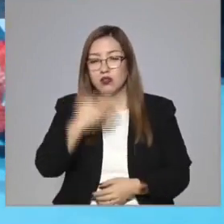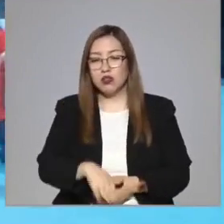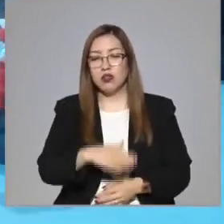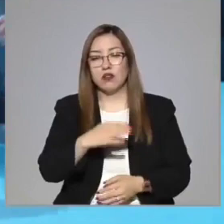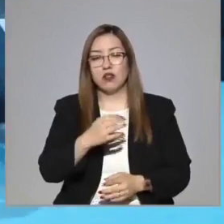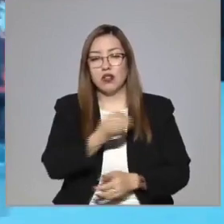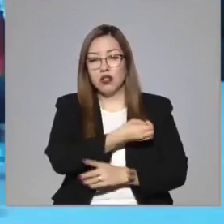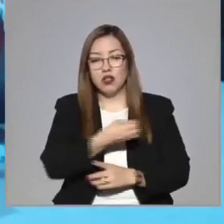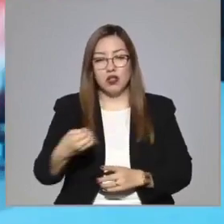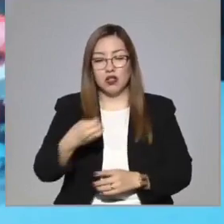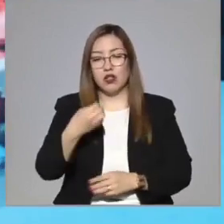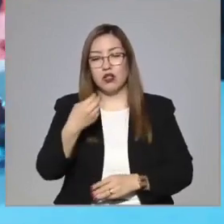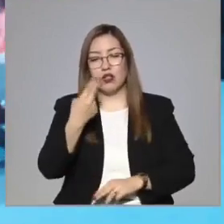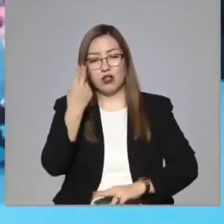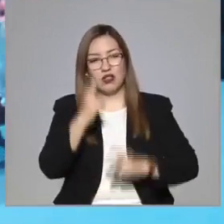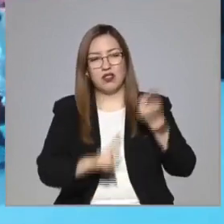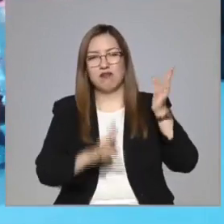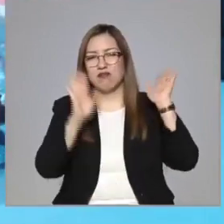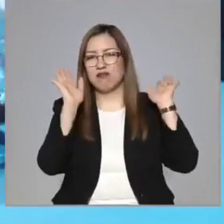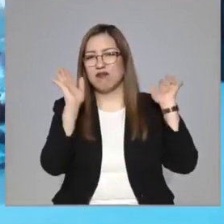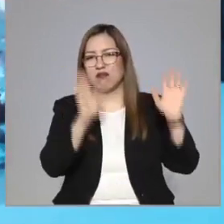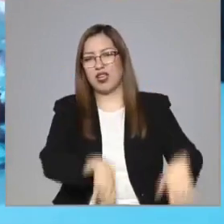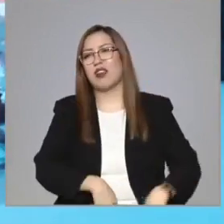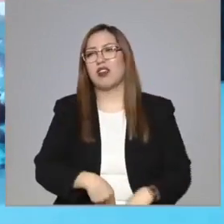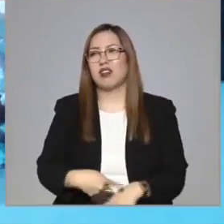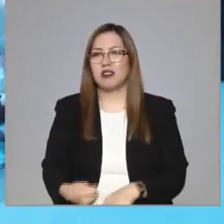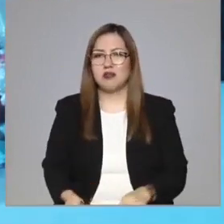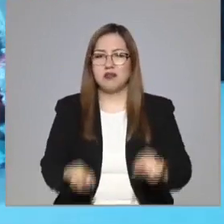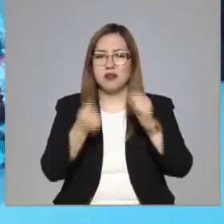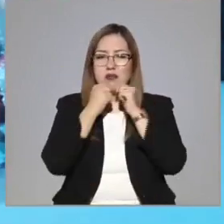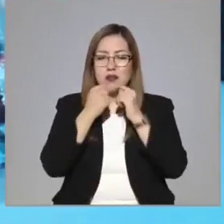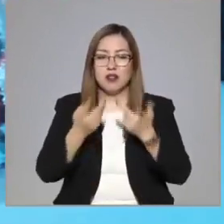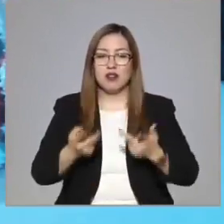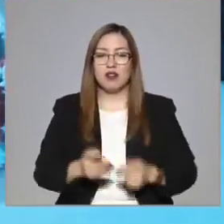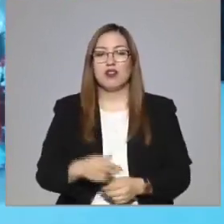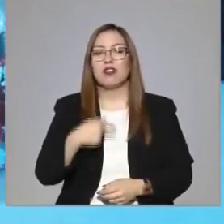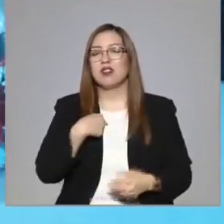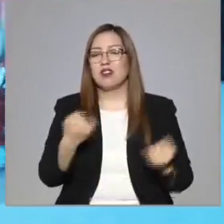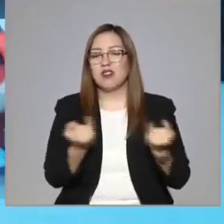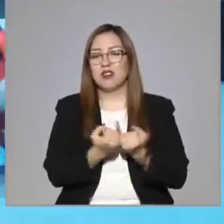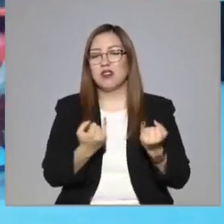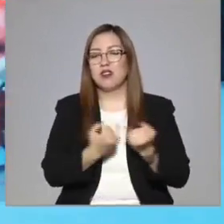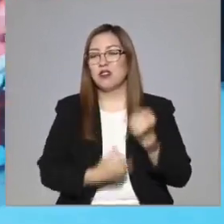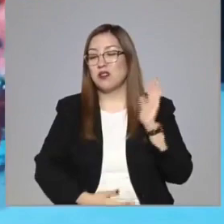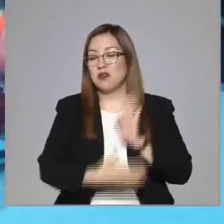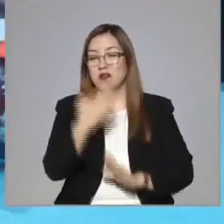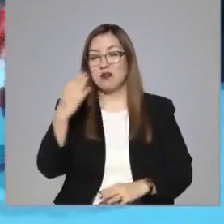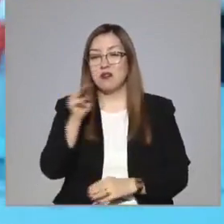del universo. Ay, me río del orden. Te trajo yo también. Vos tú mi mamá.